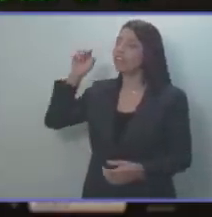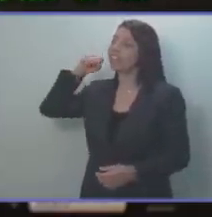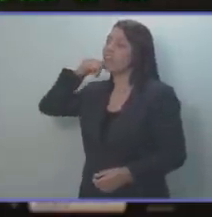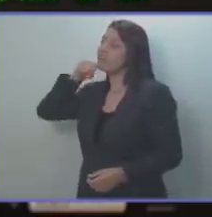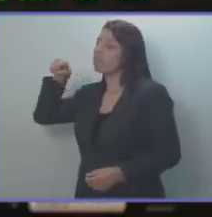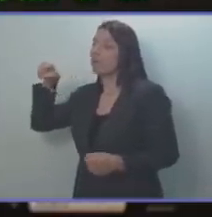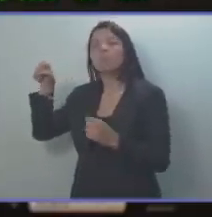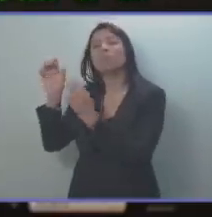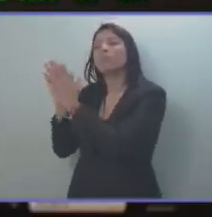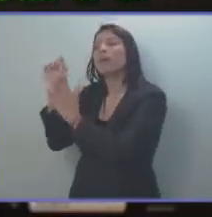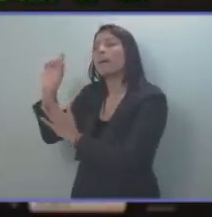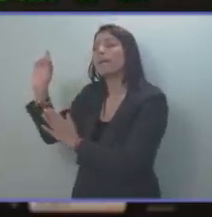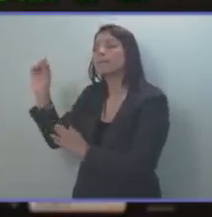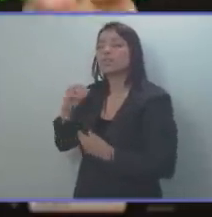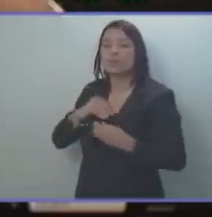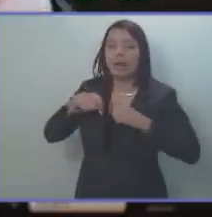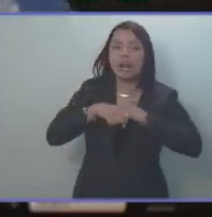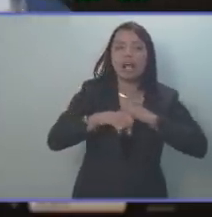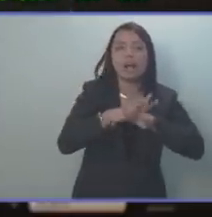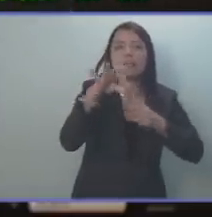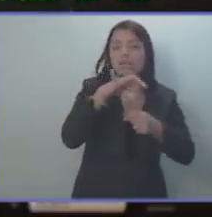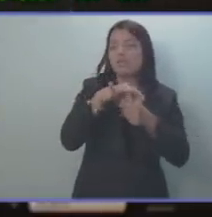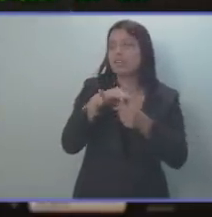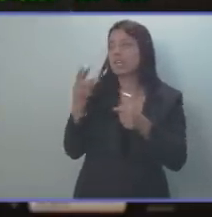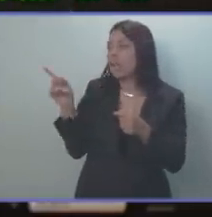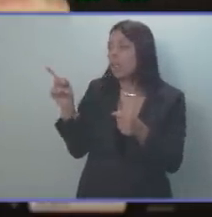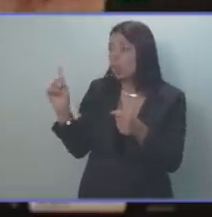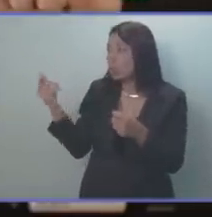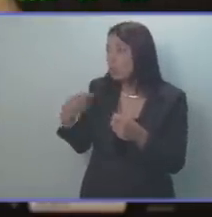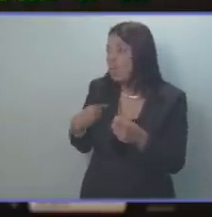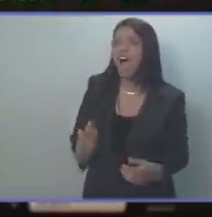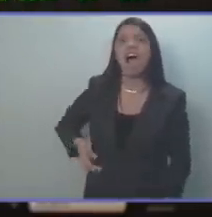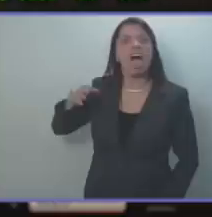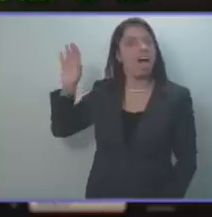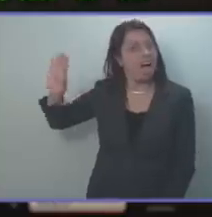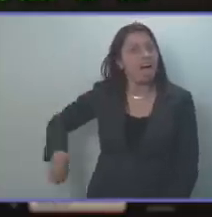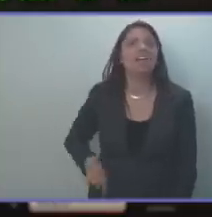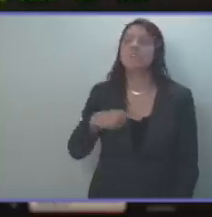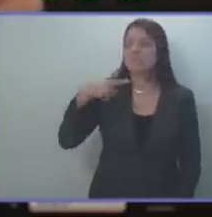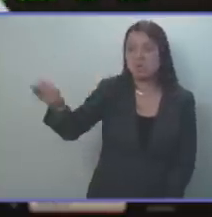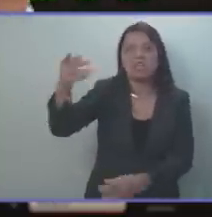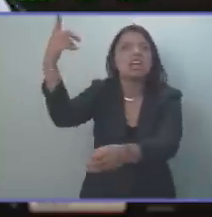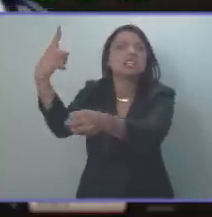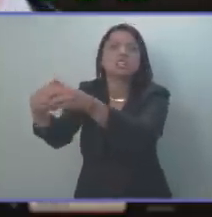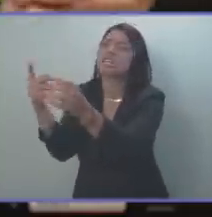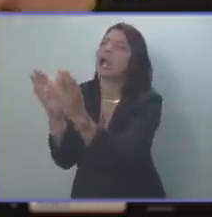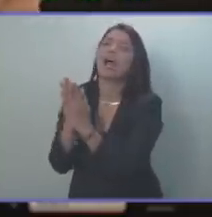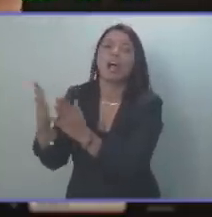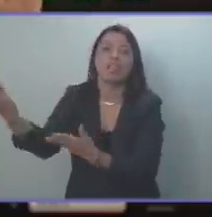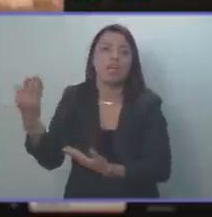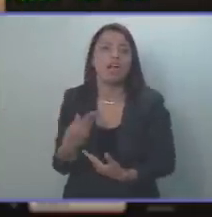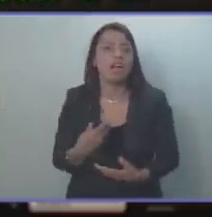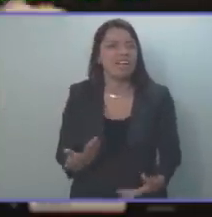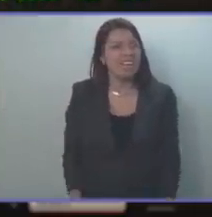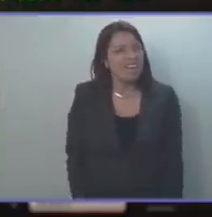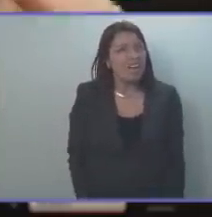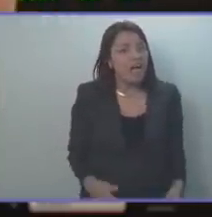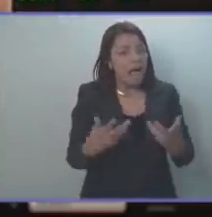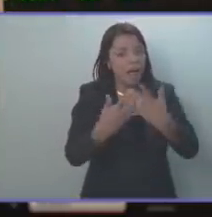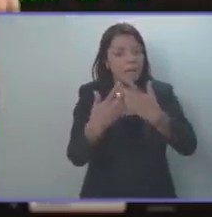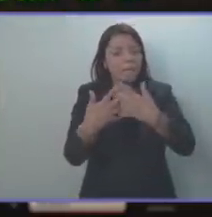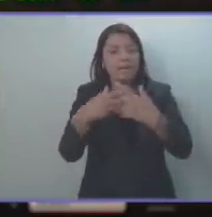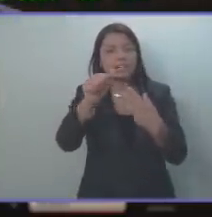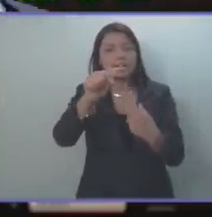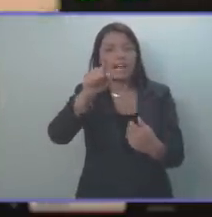no se lo dio. Ahora van a litigar a China a ver si se los da. Después de haber quebrado la empresa Salva